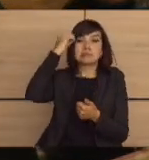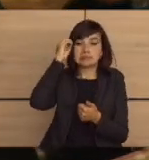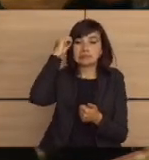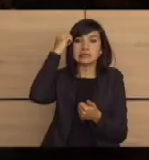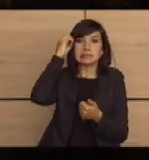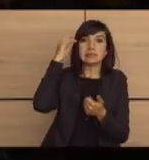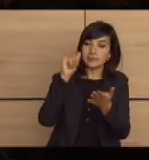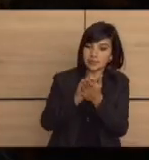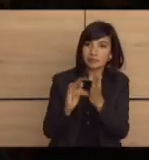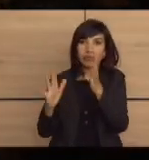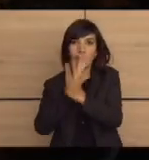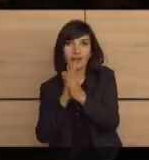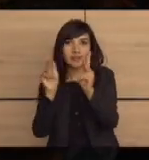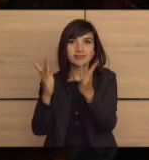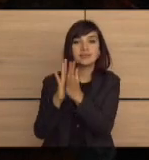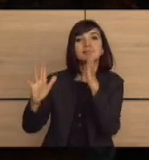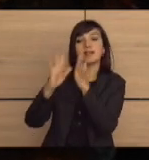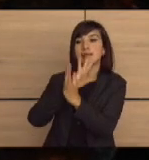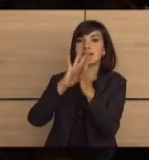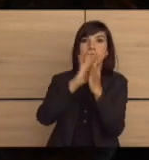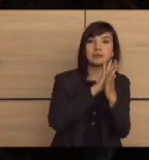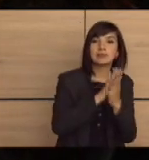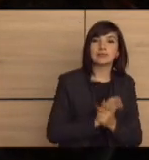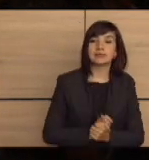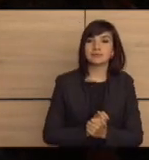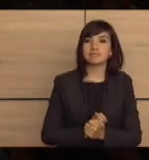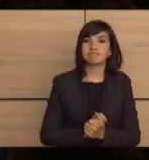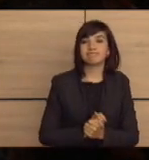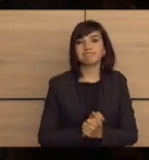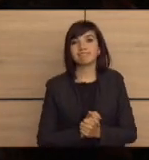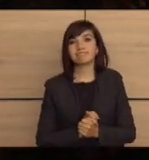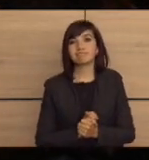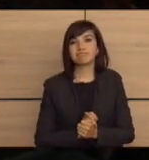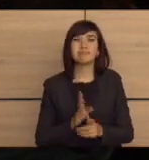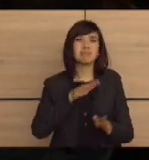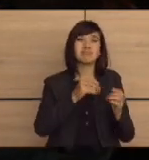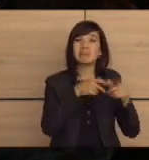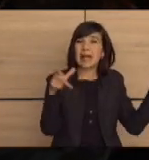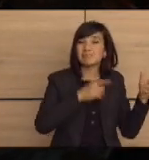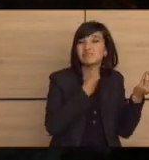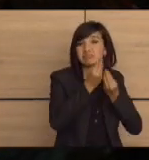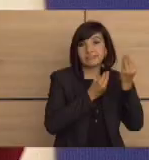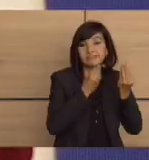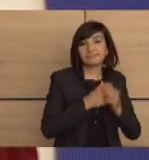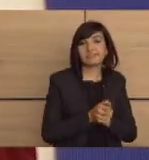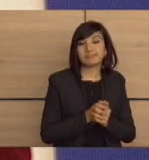no podemos es hacer lo que se hace muy comúnmente, y es que